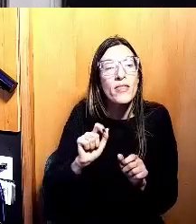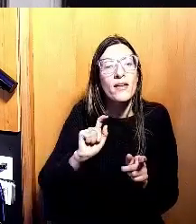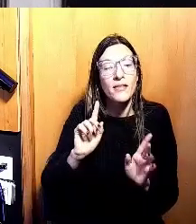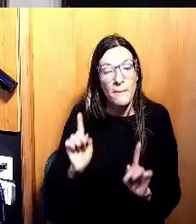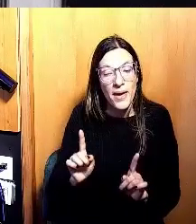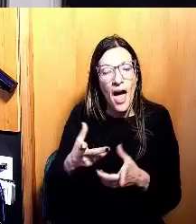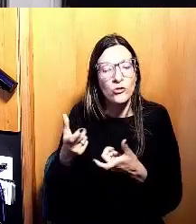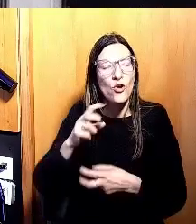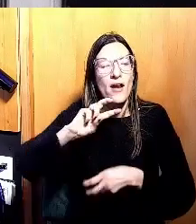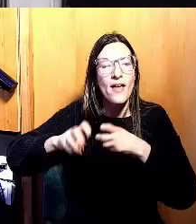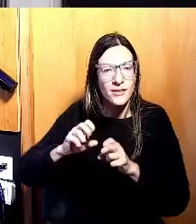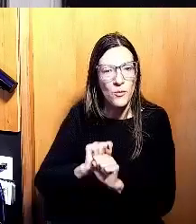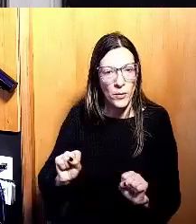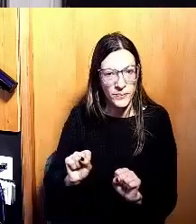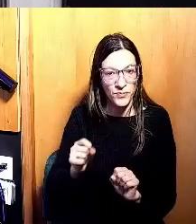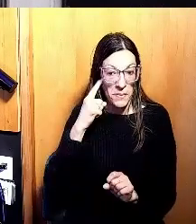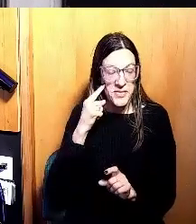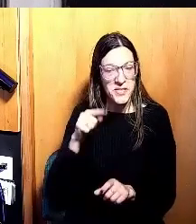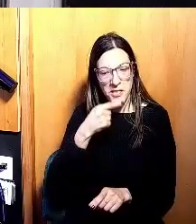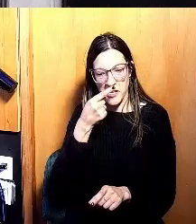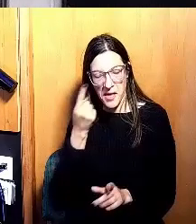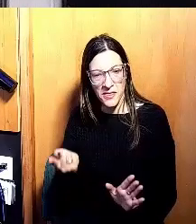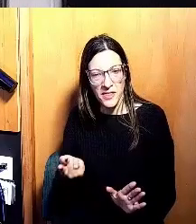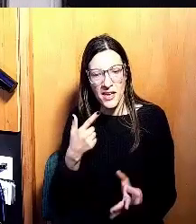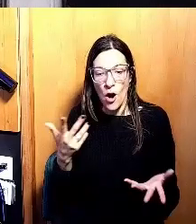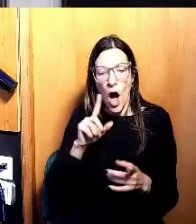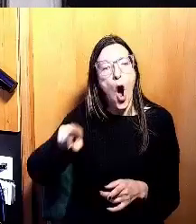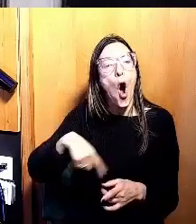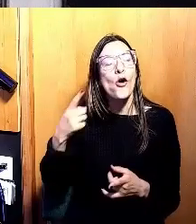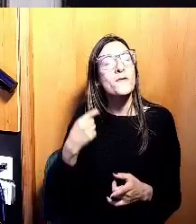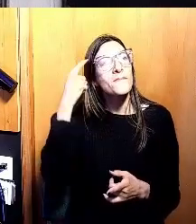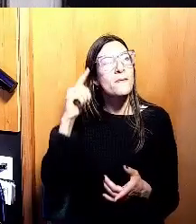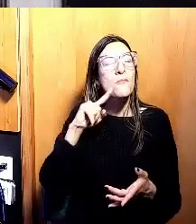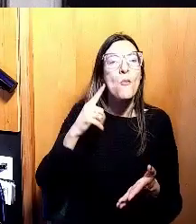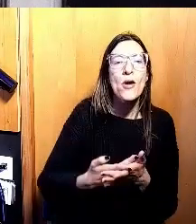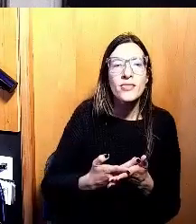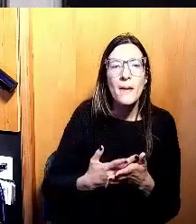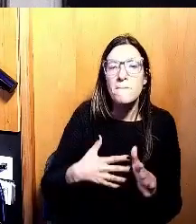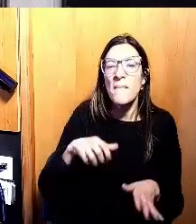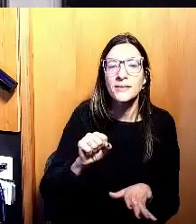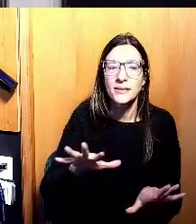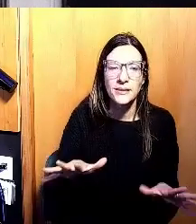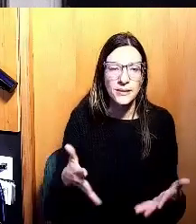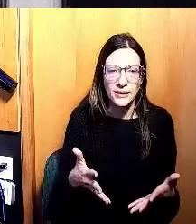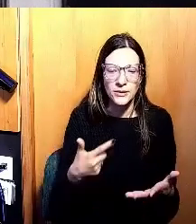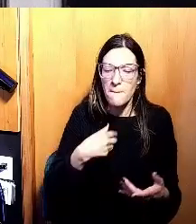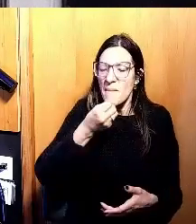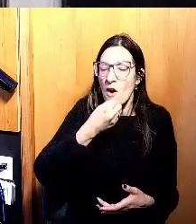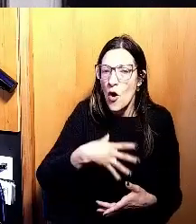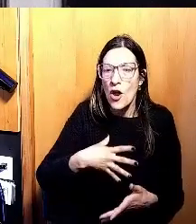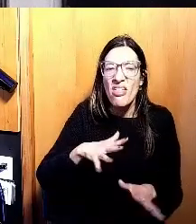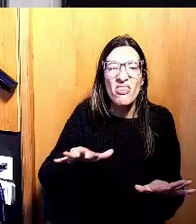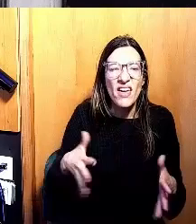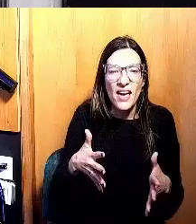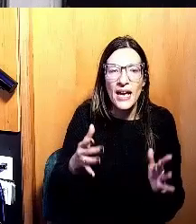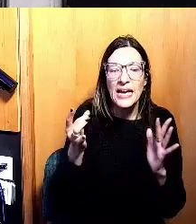fue buena, y entramos entonces ahora con otro desafío que tiene que ver con mejorar el monitoreo de